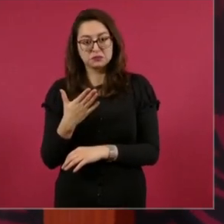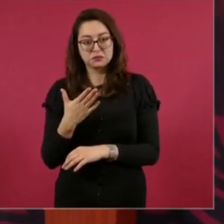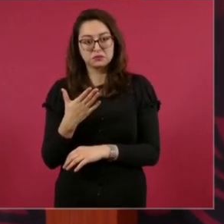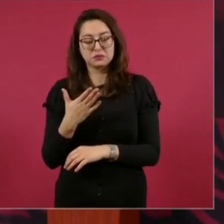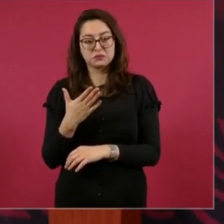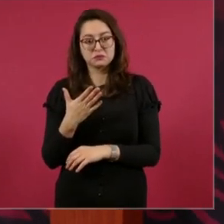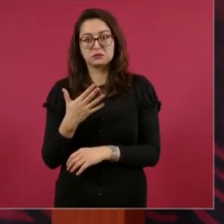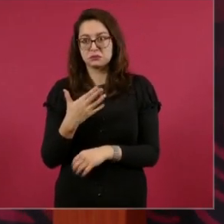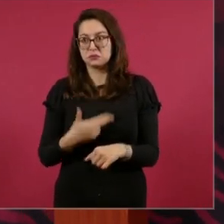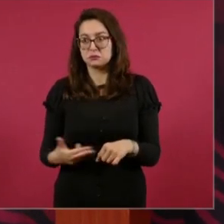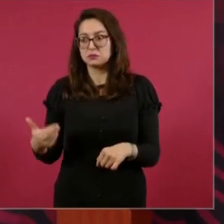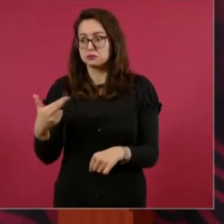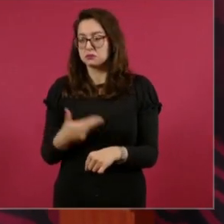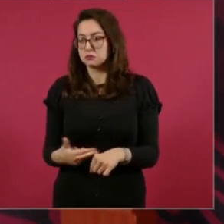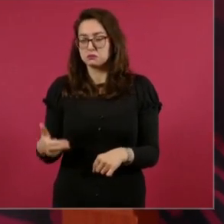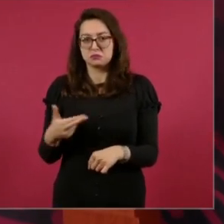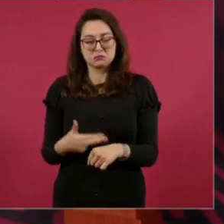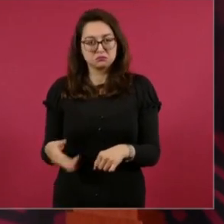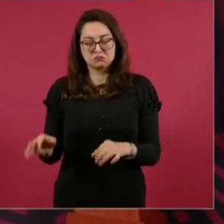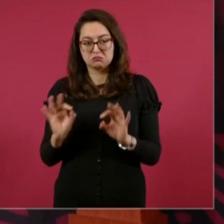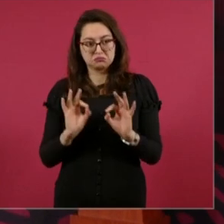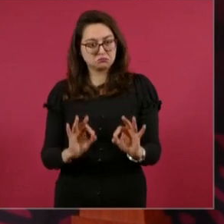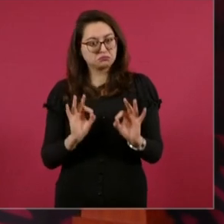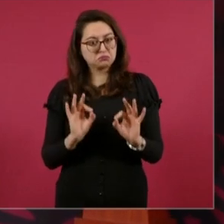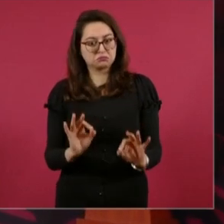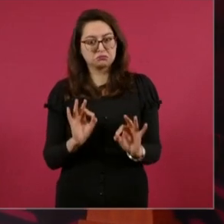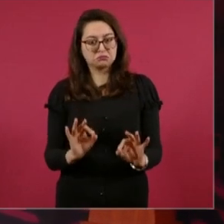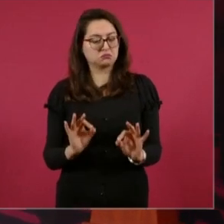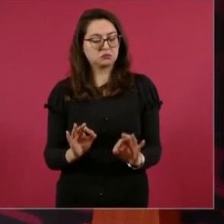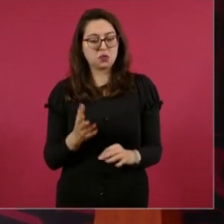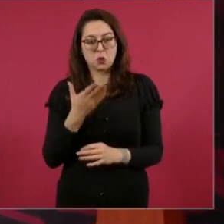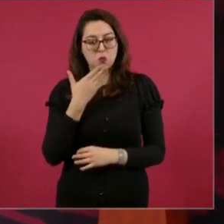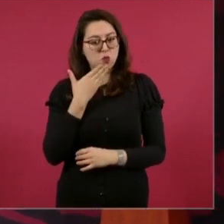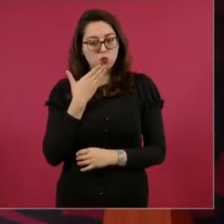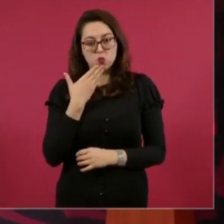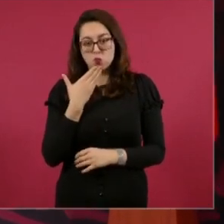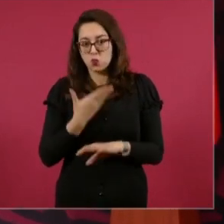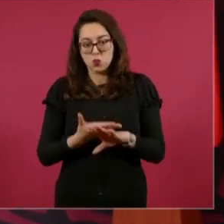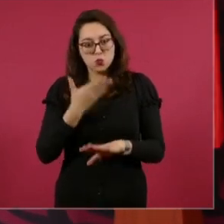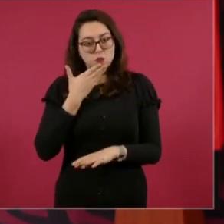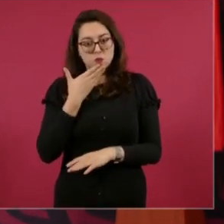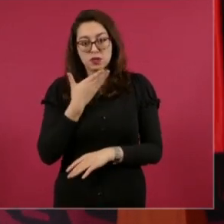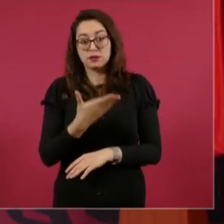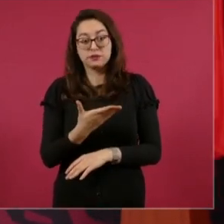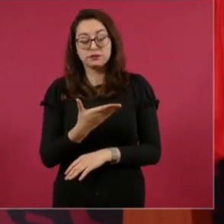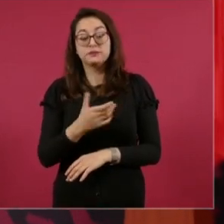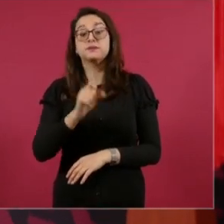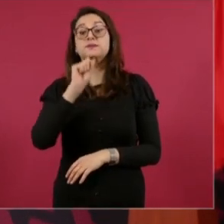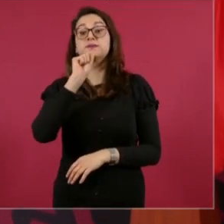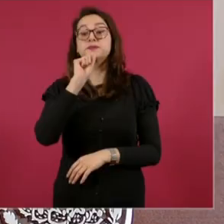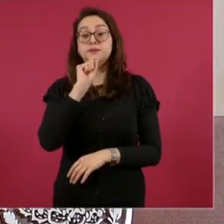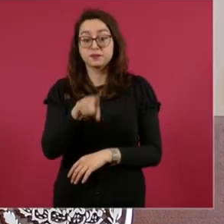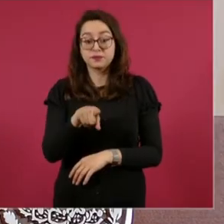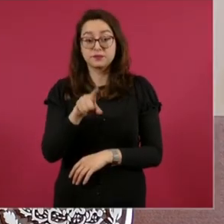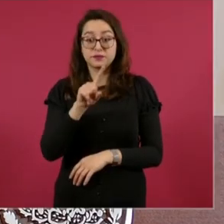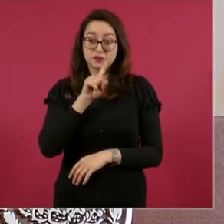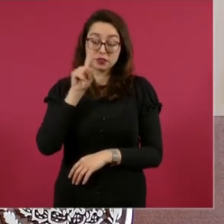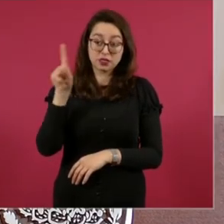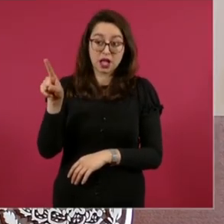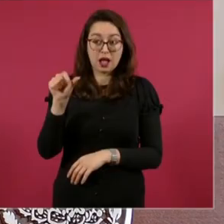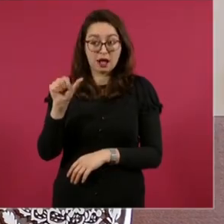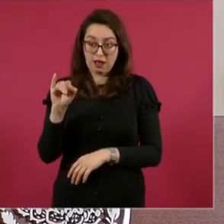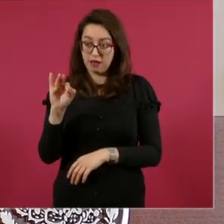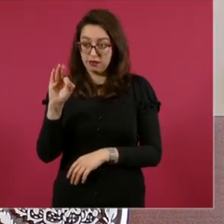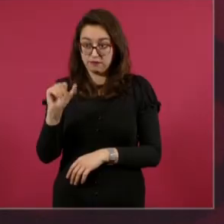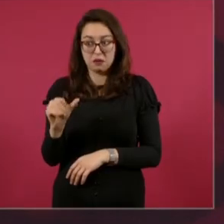la operación del aeropuerto desde que está la Secretaría de Marina, y lo mismo en el AIFA.